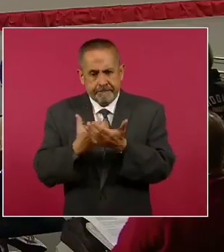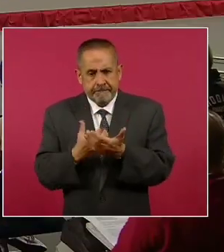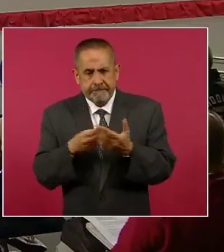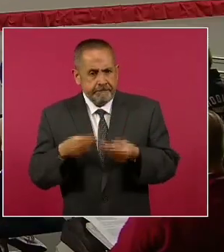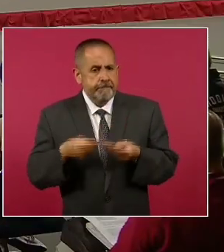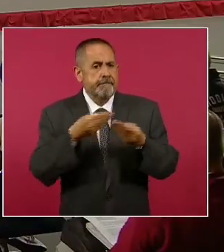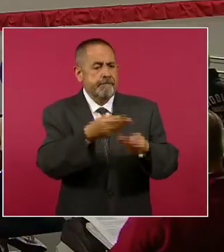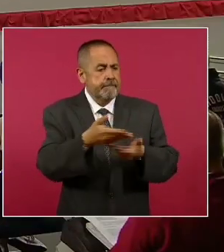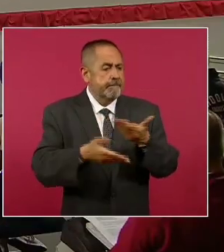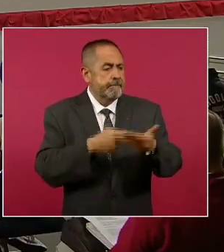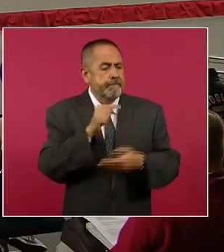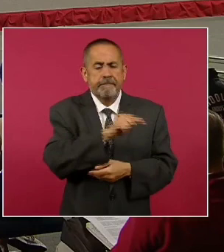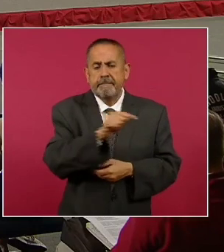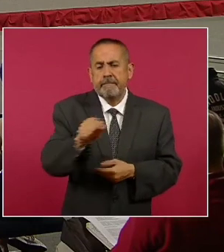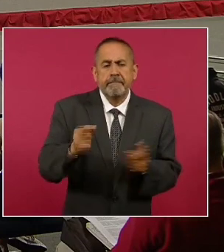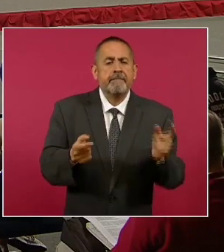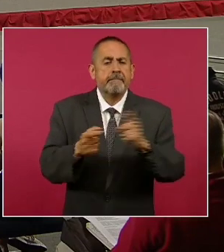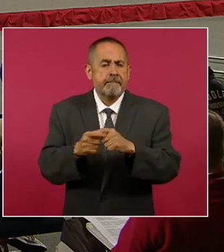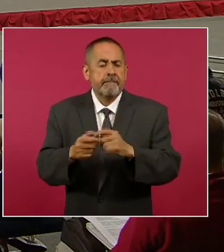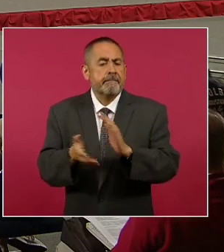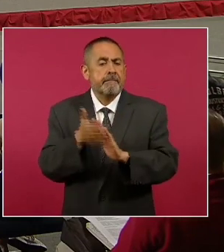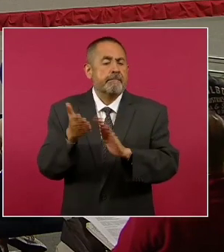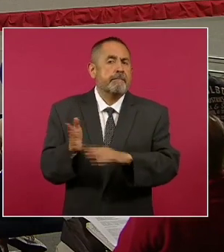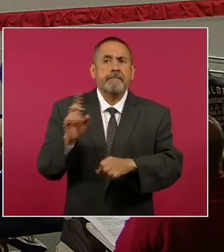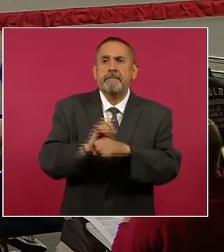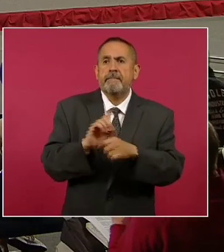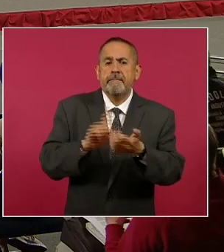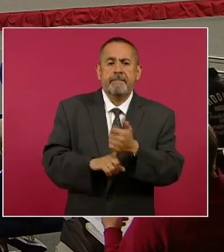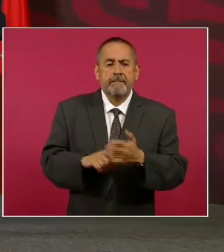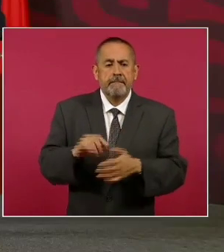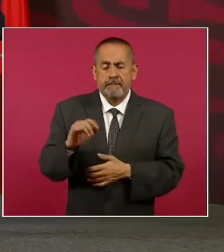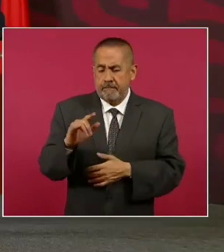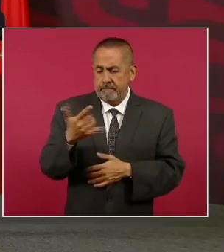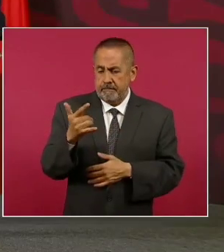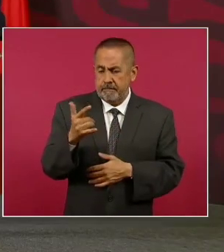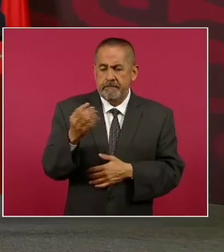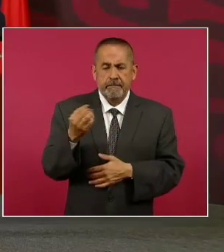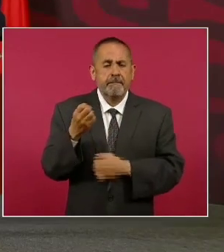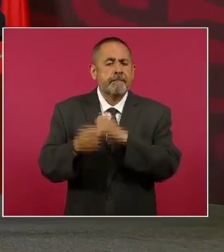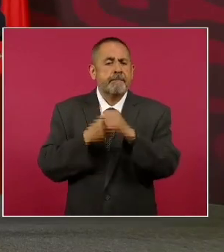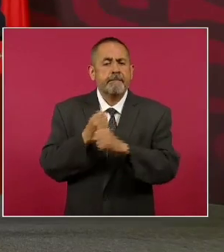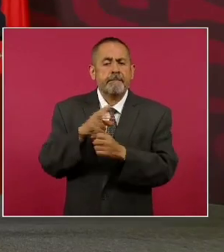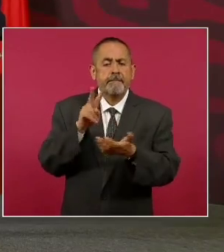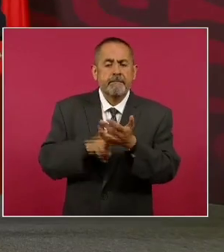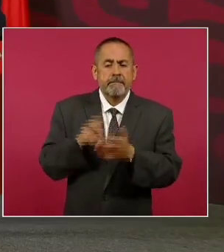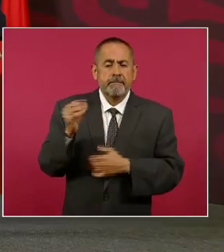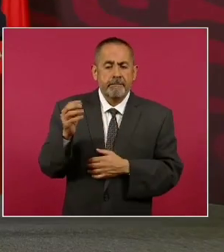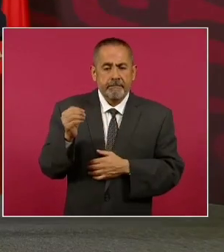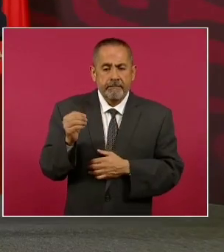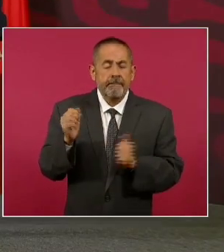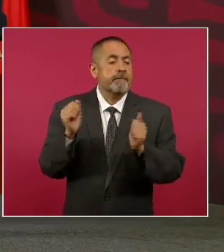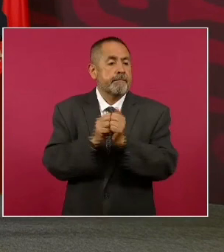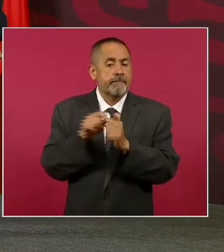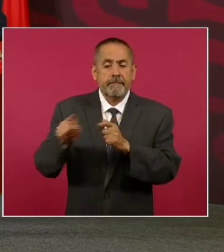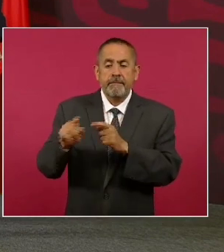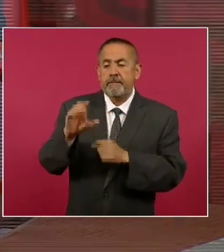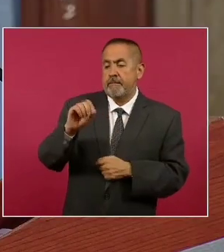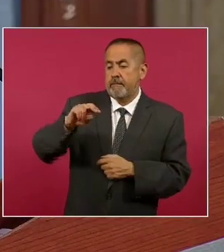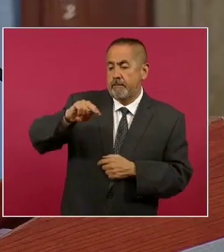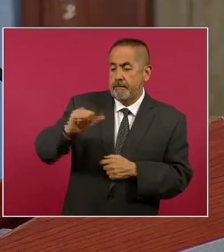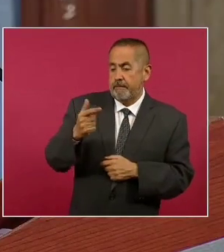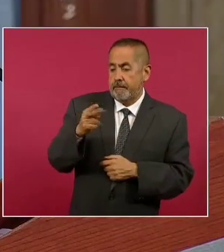prestación de servicios. Fue el 9 de julio del 2009 entre la Comisión Estatal de